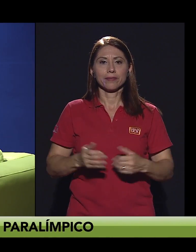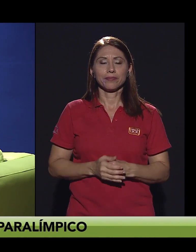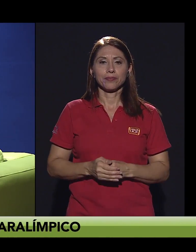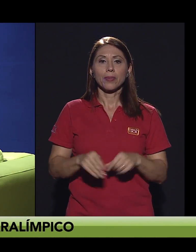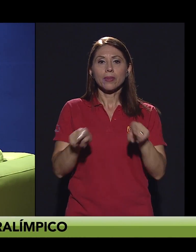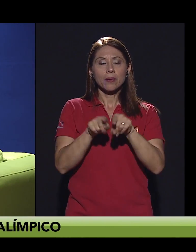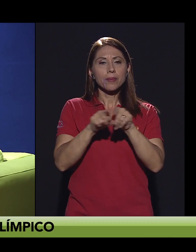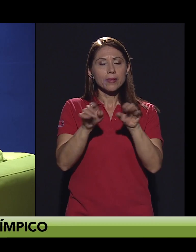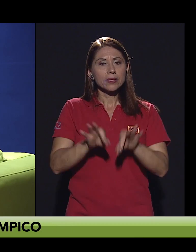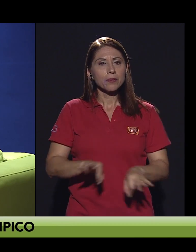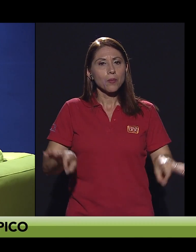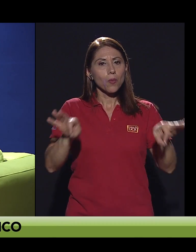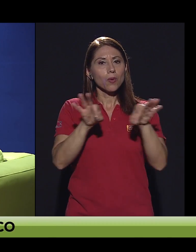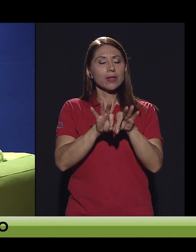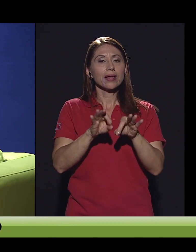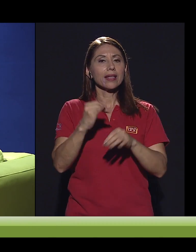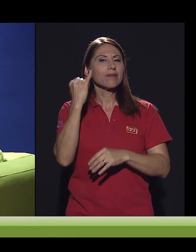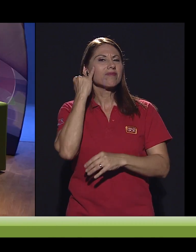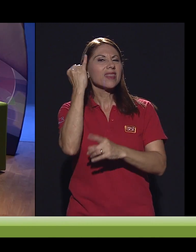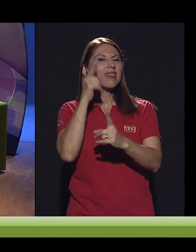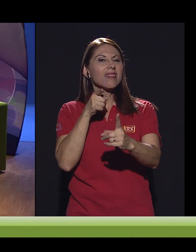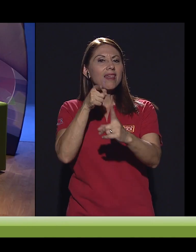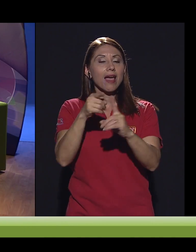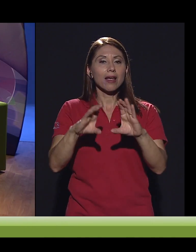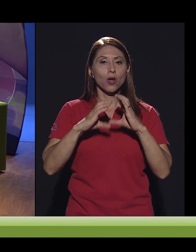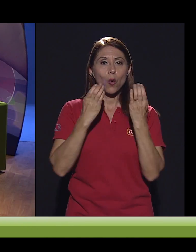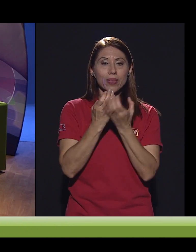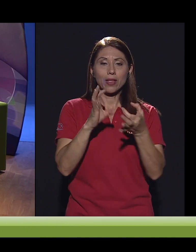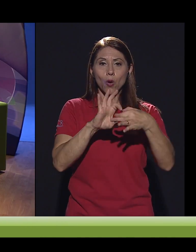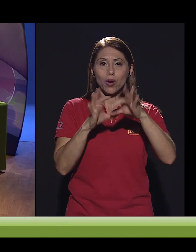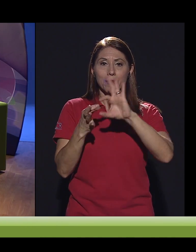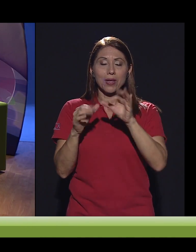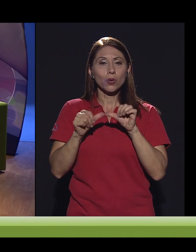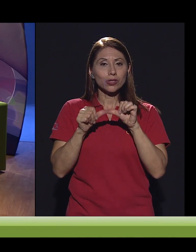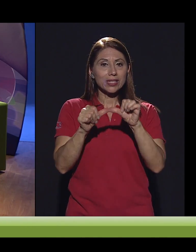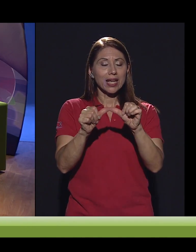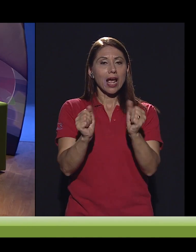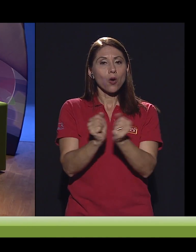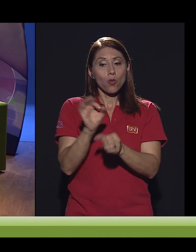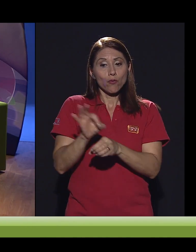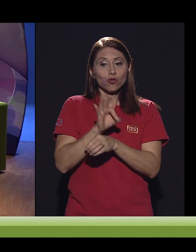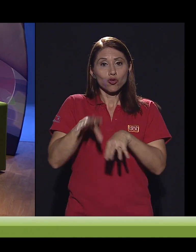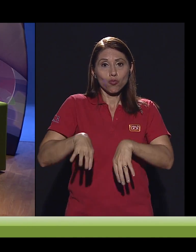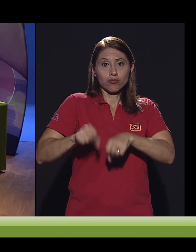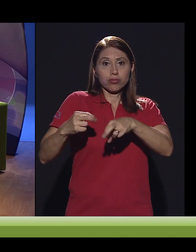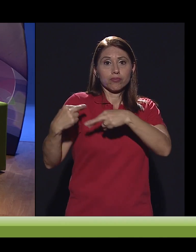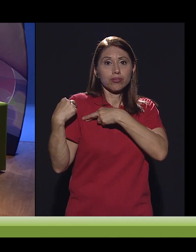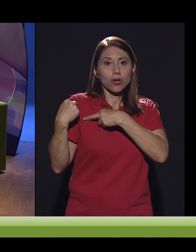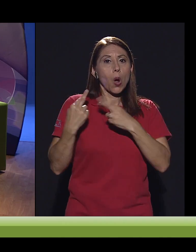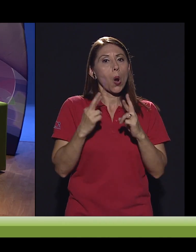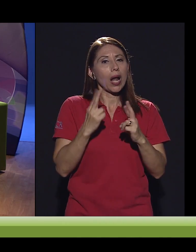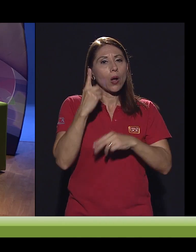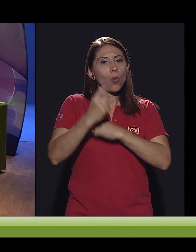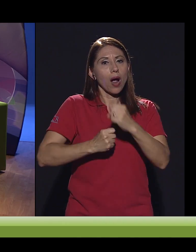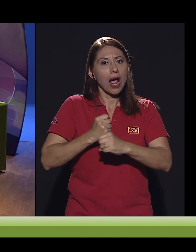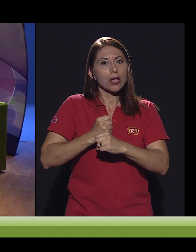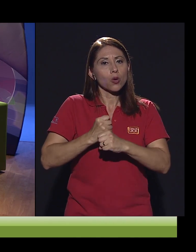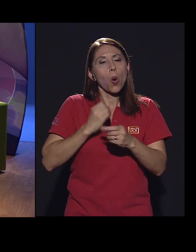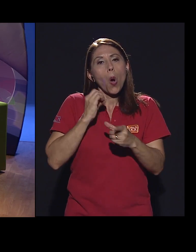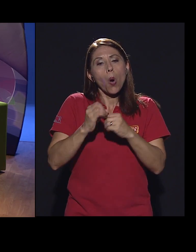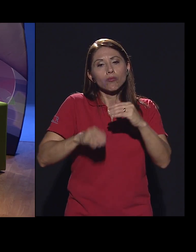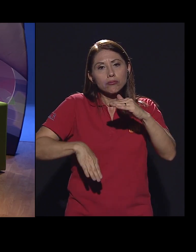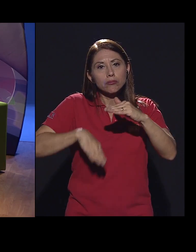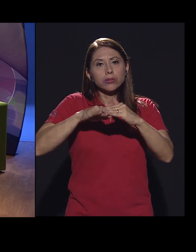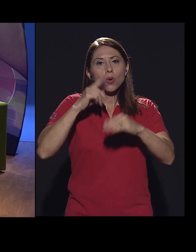también es importante indicar que la idea es que el Comité Olímpico siga con esta función solamente, ojalá por un año, máximo